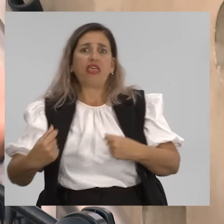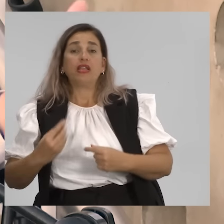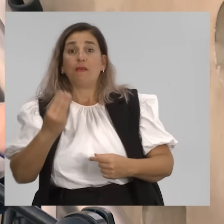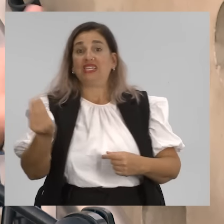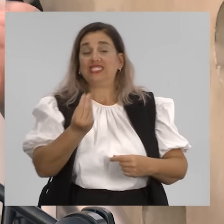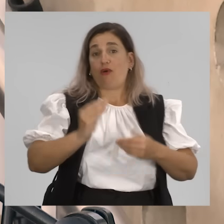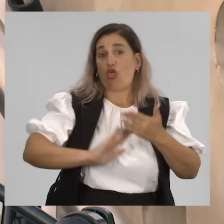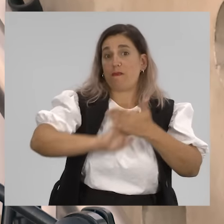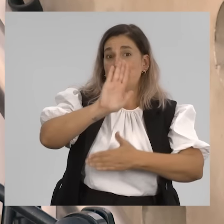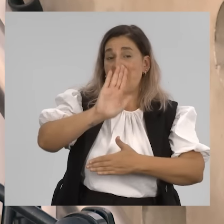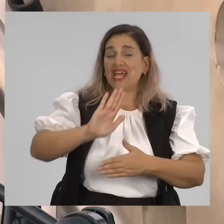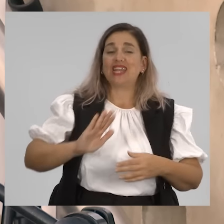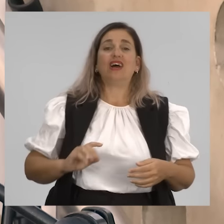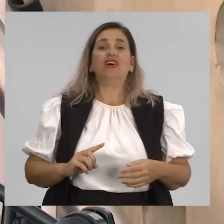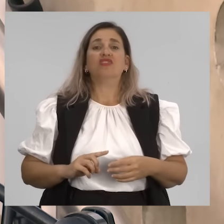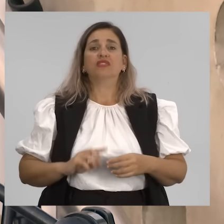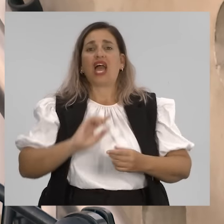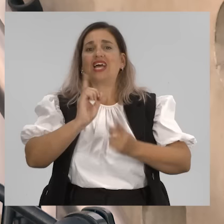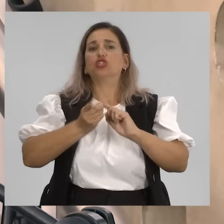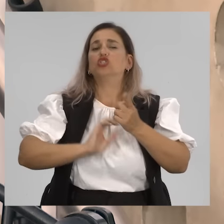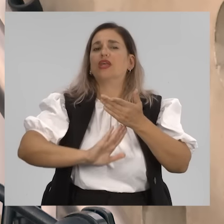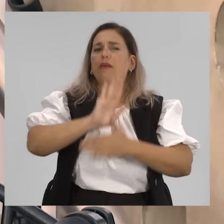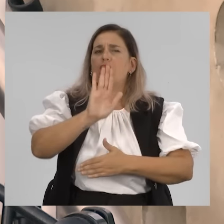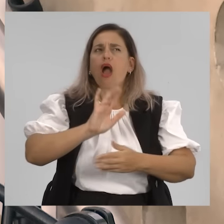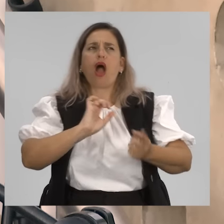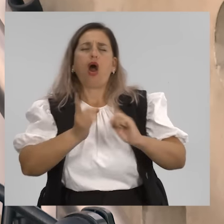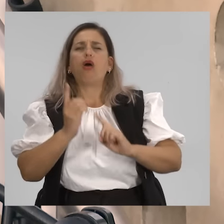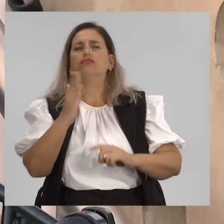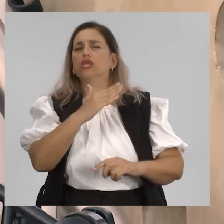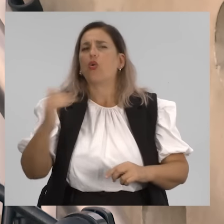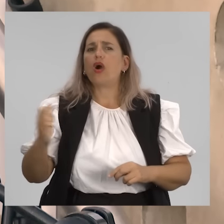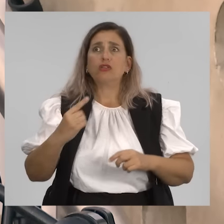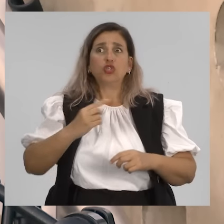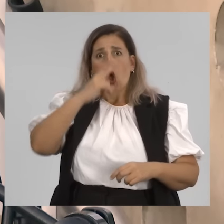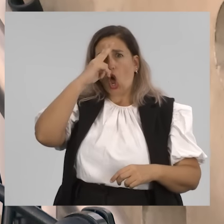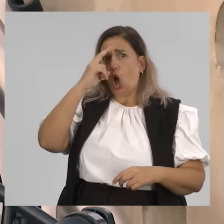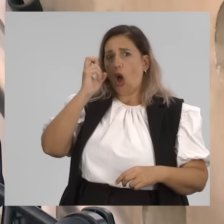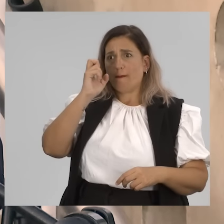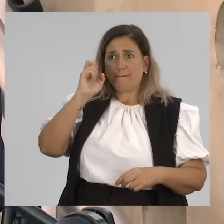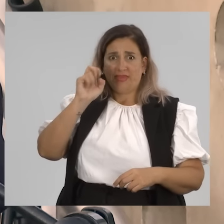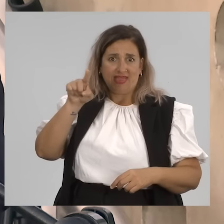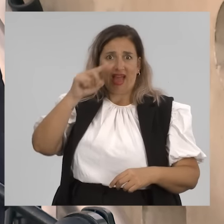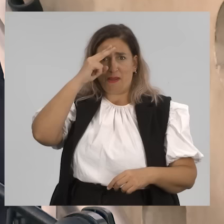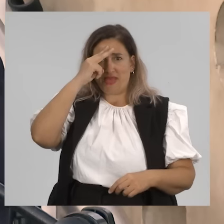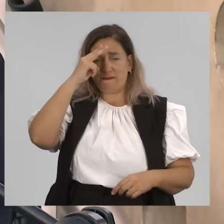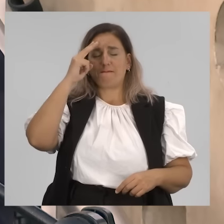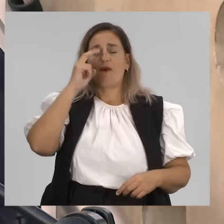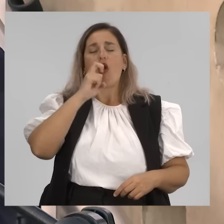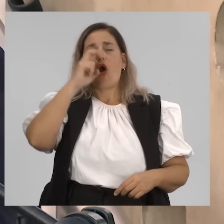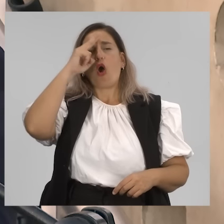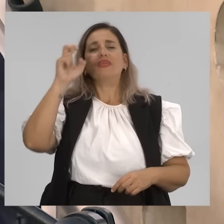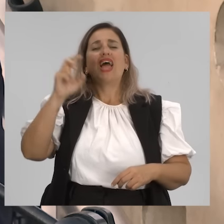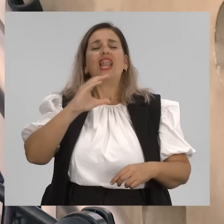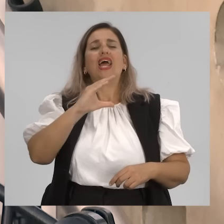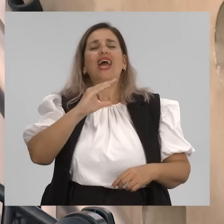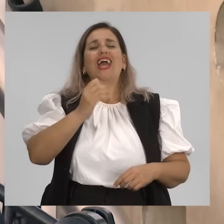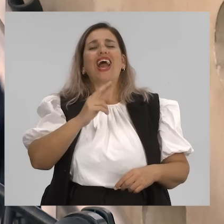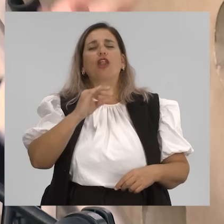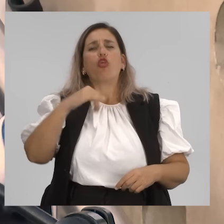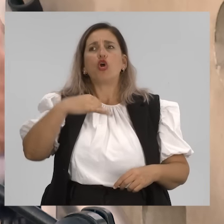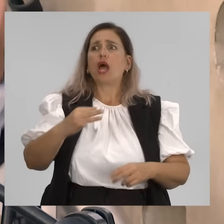como el sábado de mañana. A las 11 de la mañana, 11 y cuarto, yo estaba en el hospital de Cardona. Justo